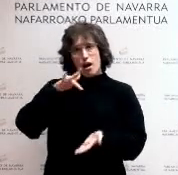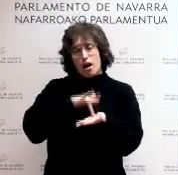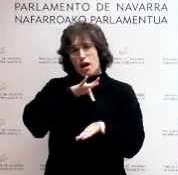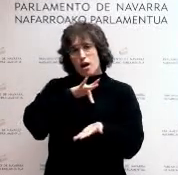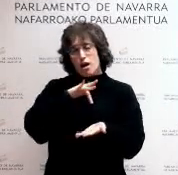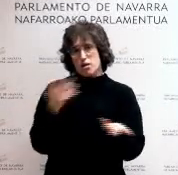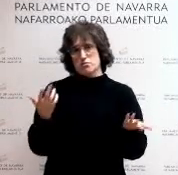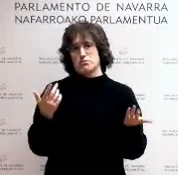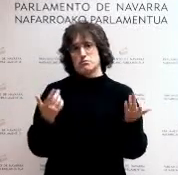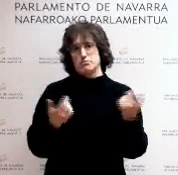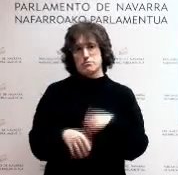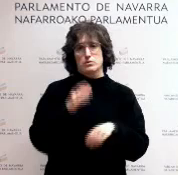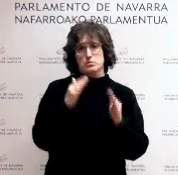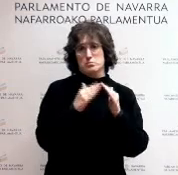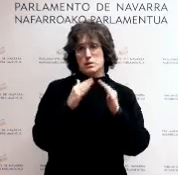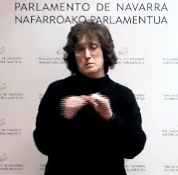casi al 20%.